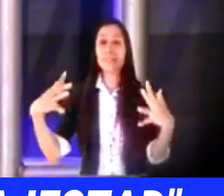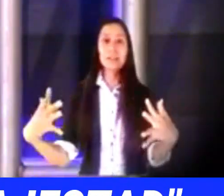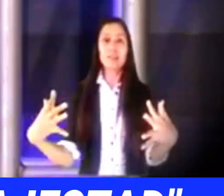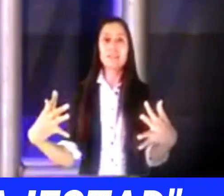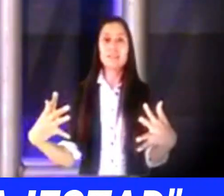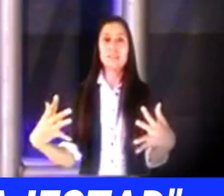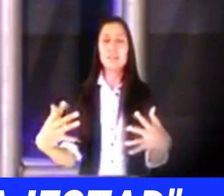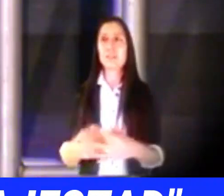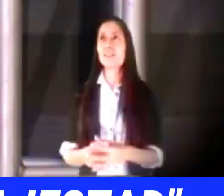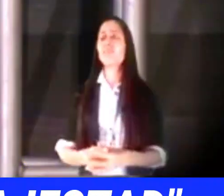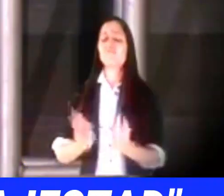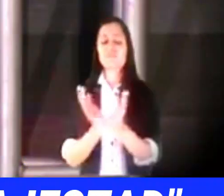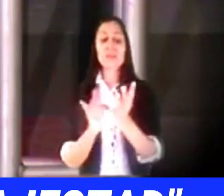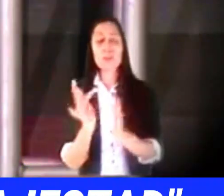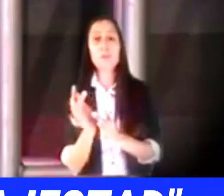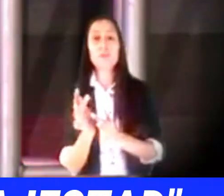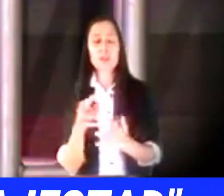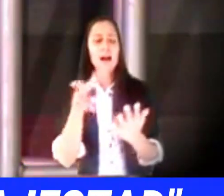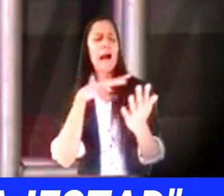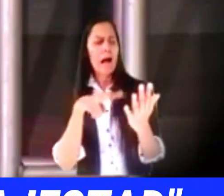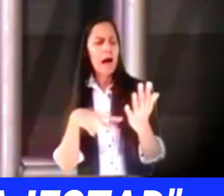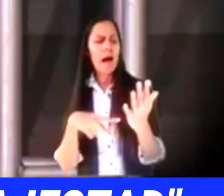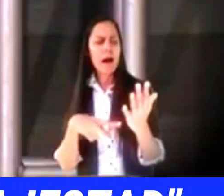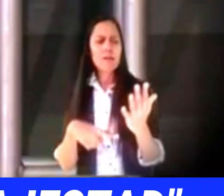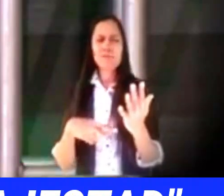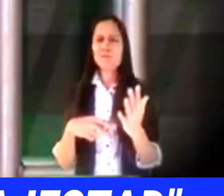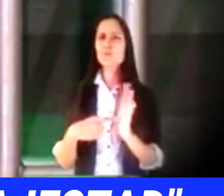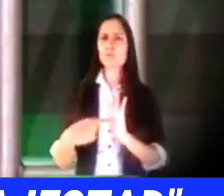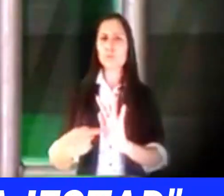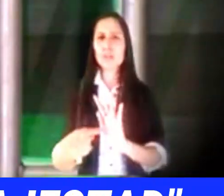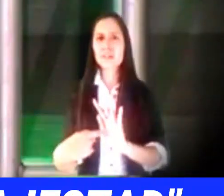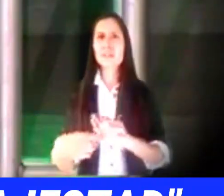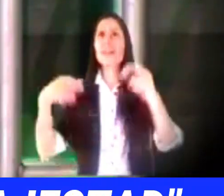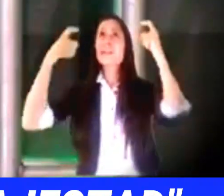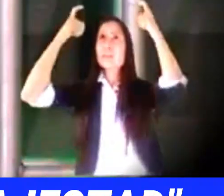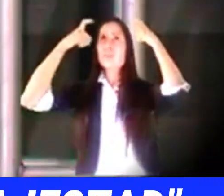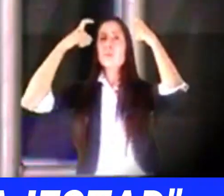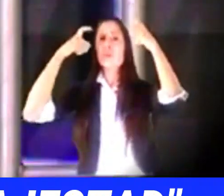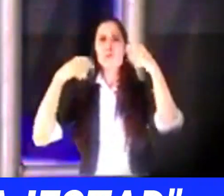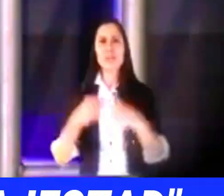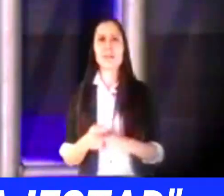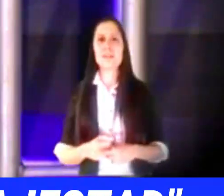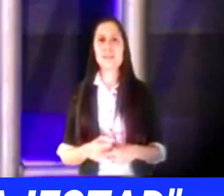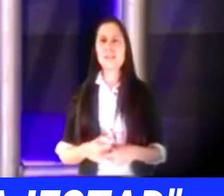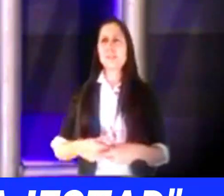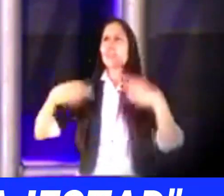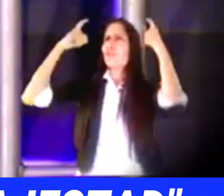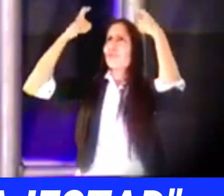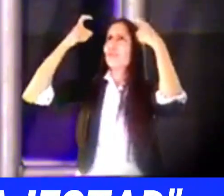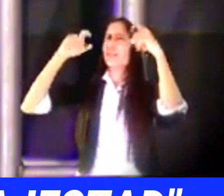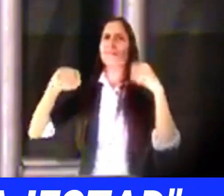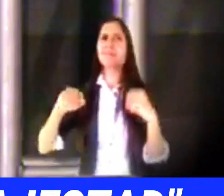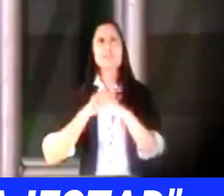de diferentes coronas. La corona de vida, la corona incorruptible de gloria, la corona de